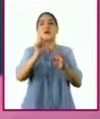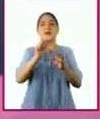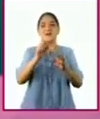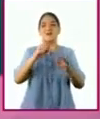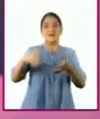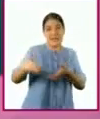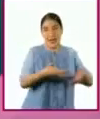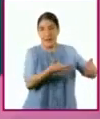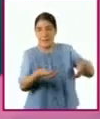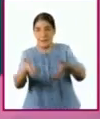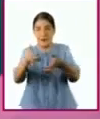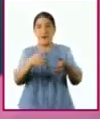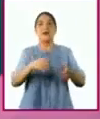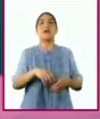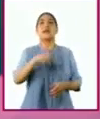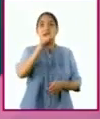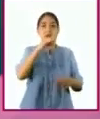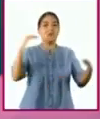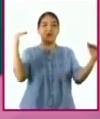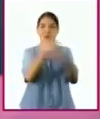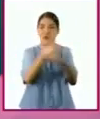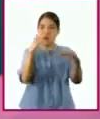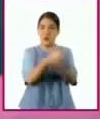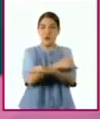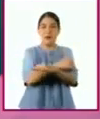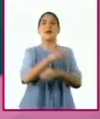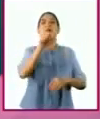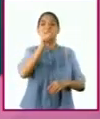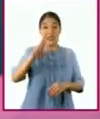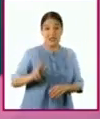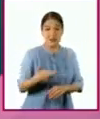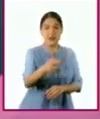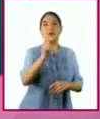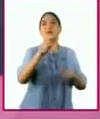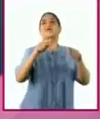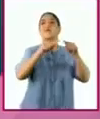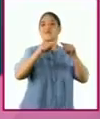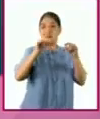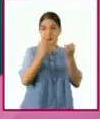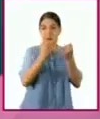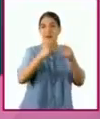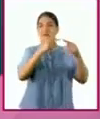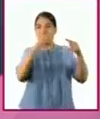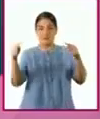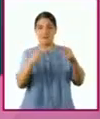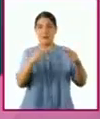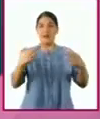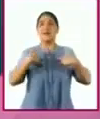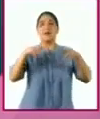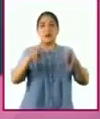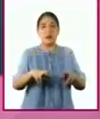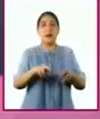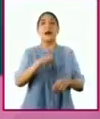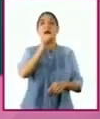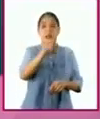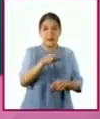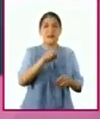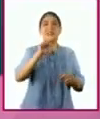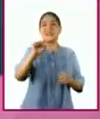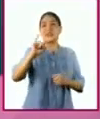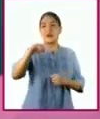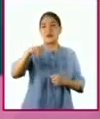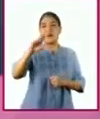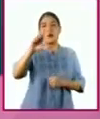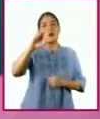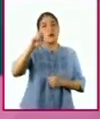caminos y carreteras, y también los ríos se representan con líneas. Existen los símbolos puntuales, que son